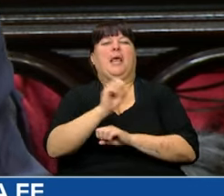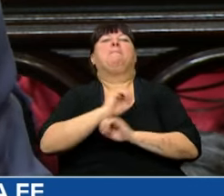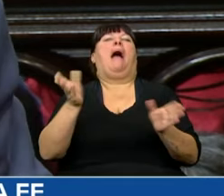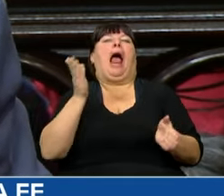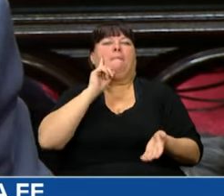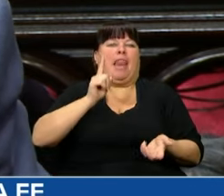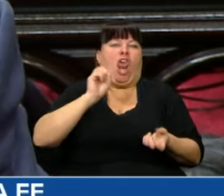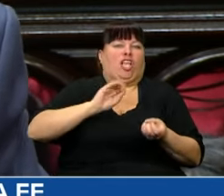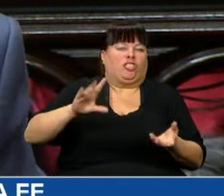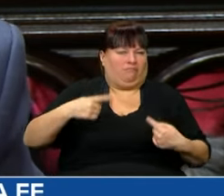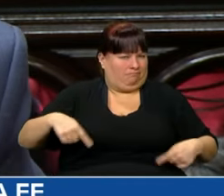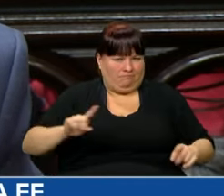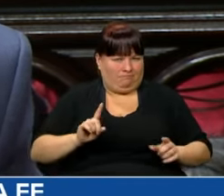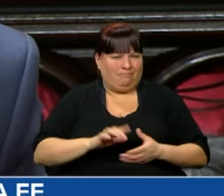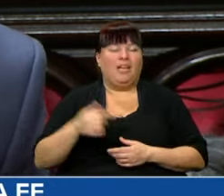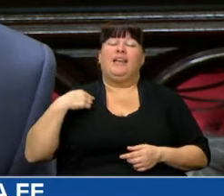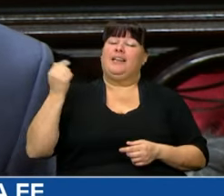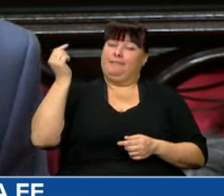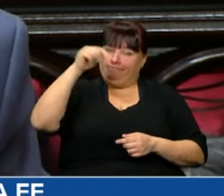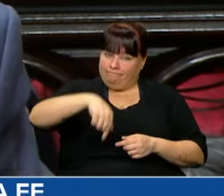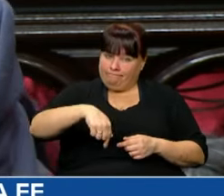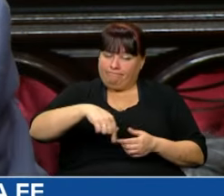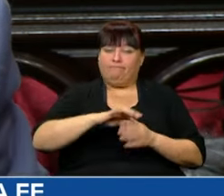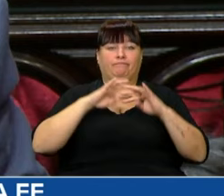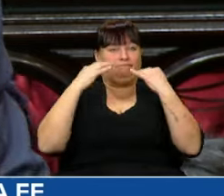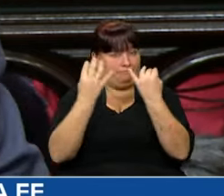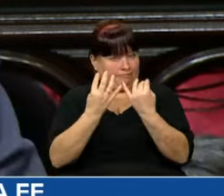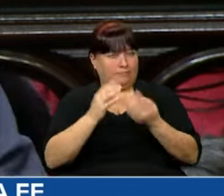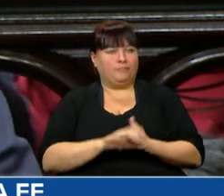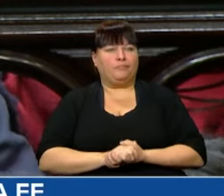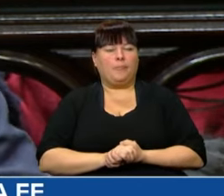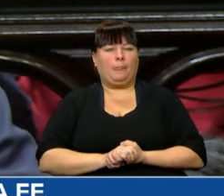infamia. Y venimos acá, Presidenta,